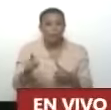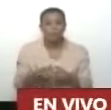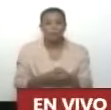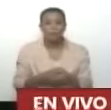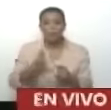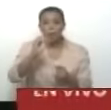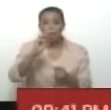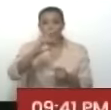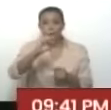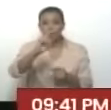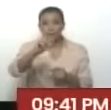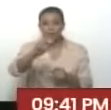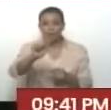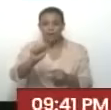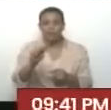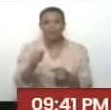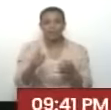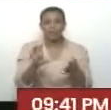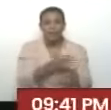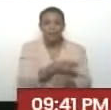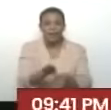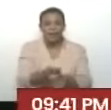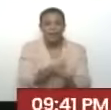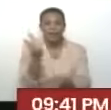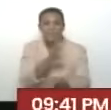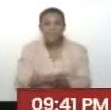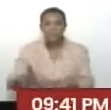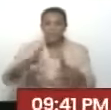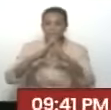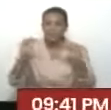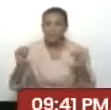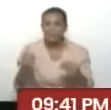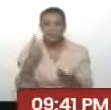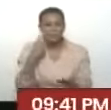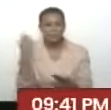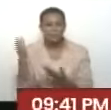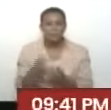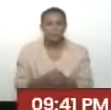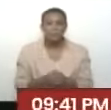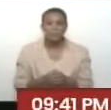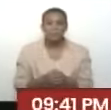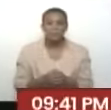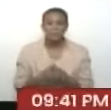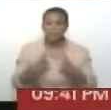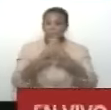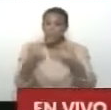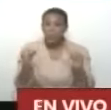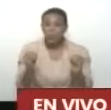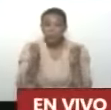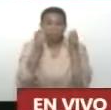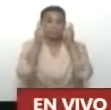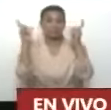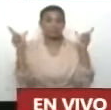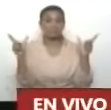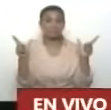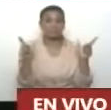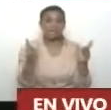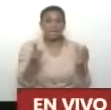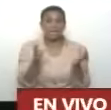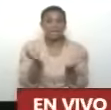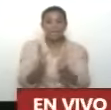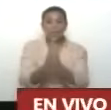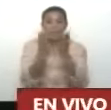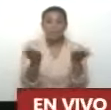Oriana Ramos, ¿ah? Con el canto Venezuela Toda también. ¿Ah? Todo se le despertó, de Cumaná para el